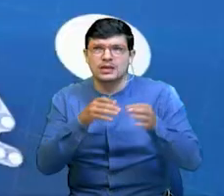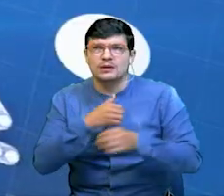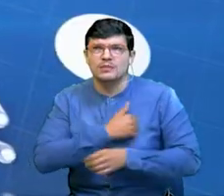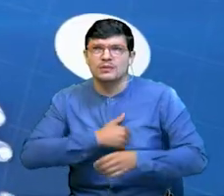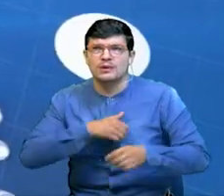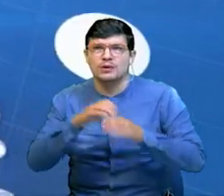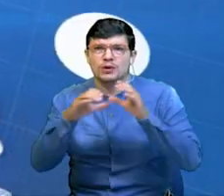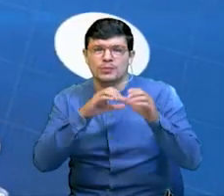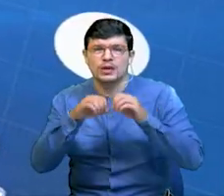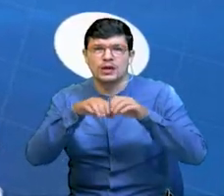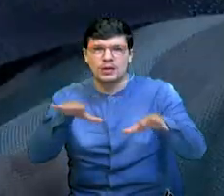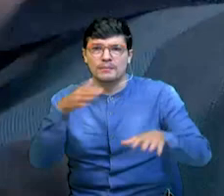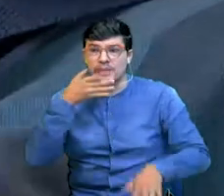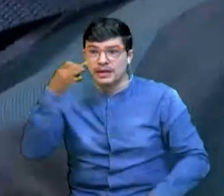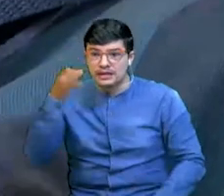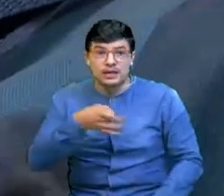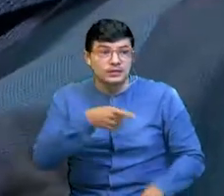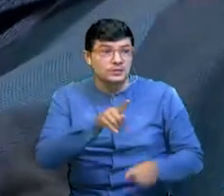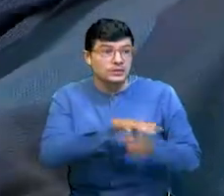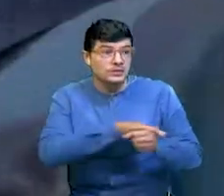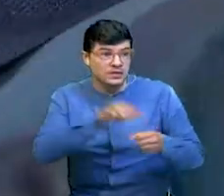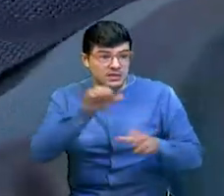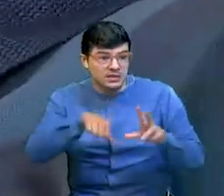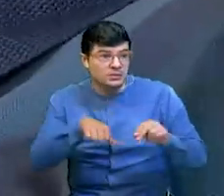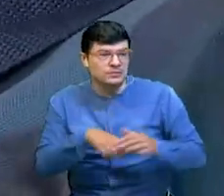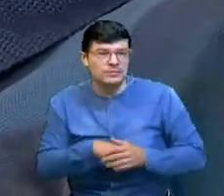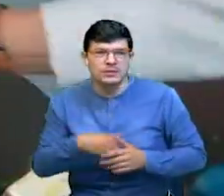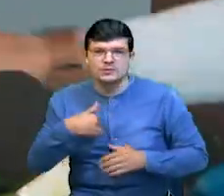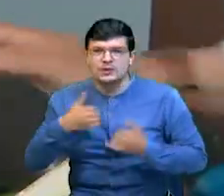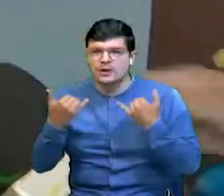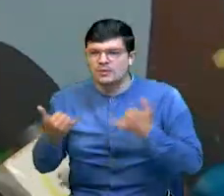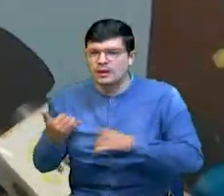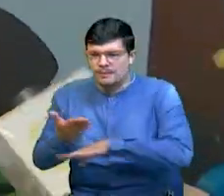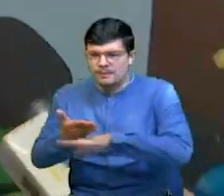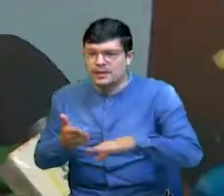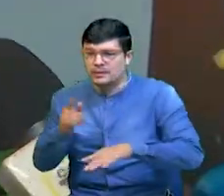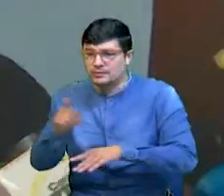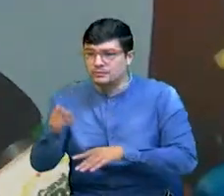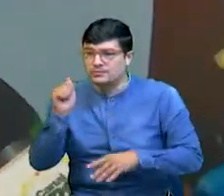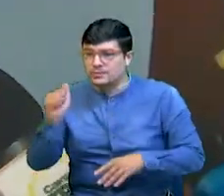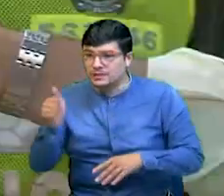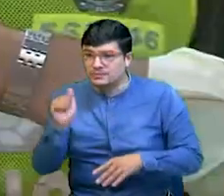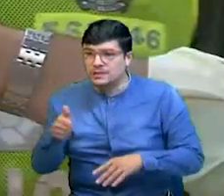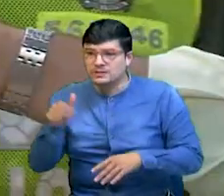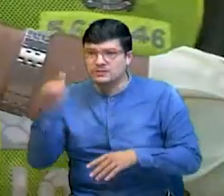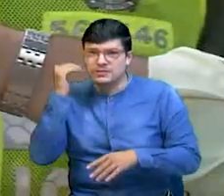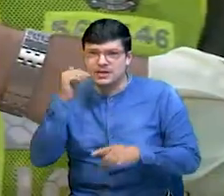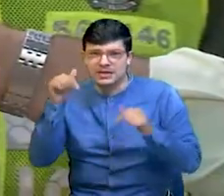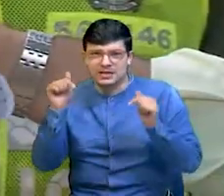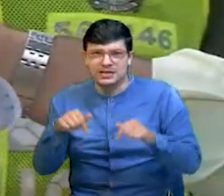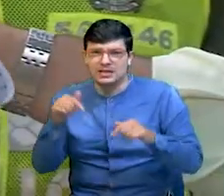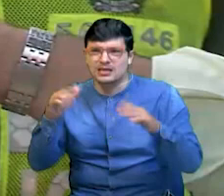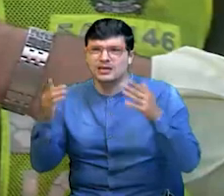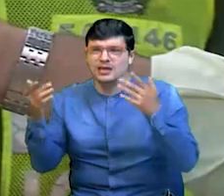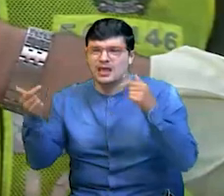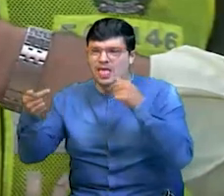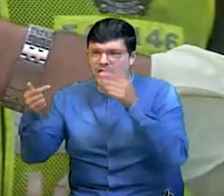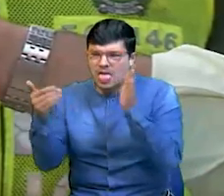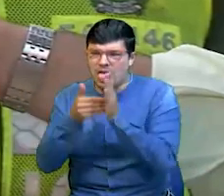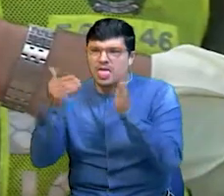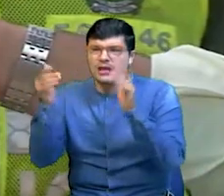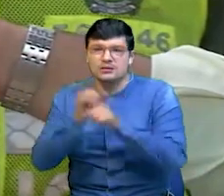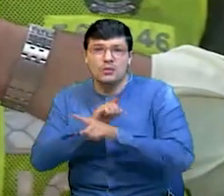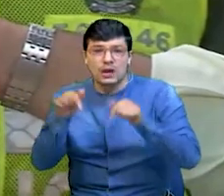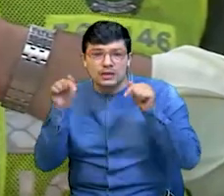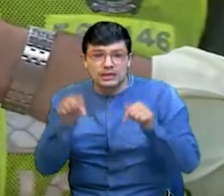de comunicación la veracidad sobre estos hechos pido que sea la misma progenitora para no entrar aquí en contradicciones sino